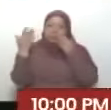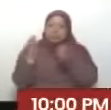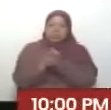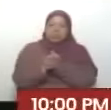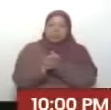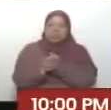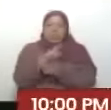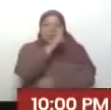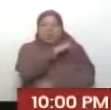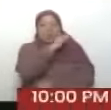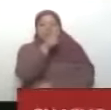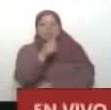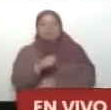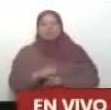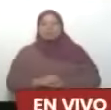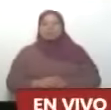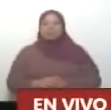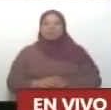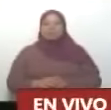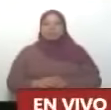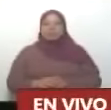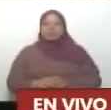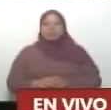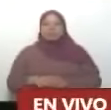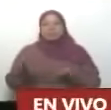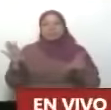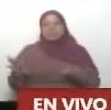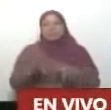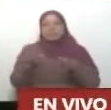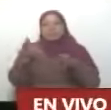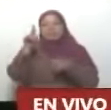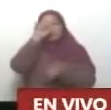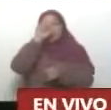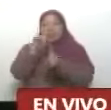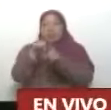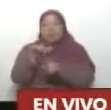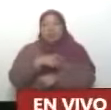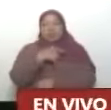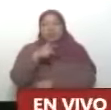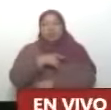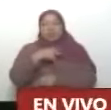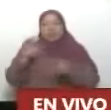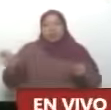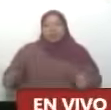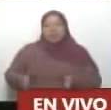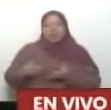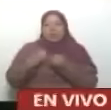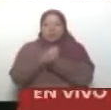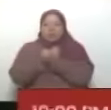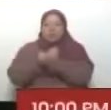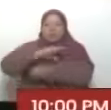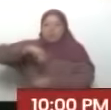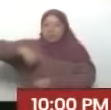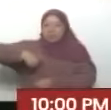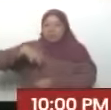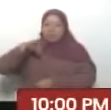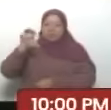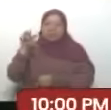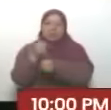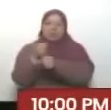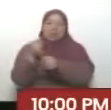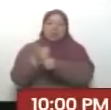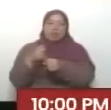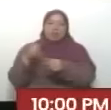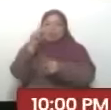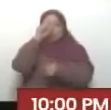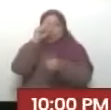el director general. Vamos a ver. Es el motivo, la fuerza que mueve el alma, el amor por nuestra patria es el